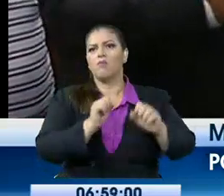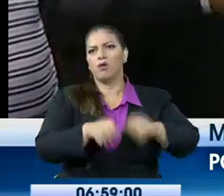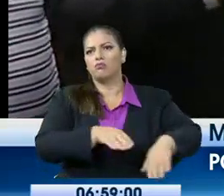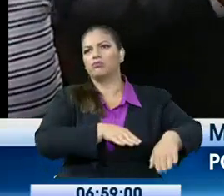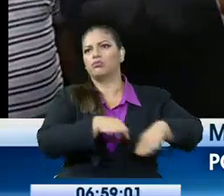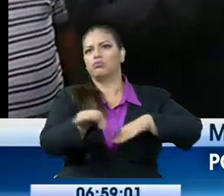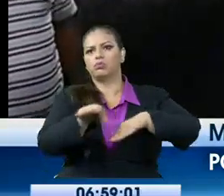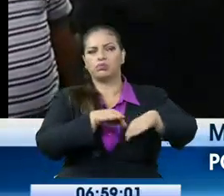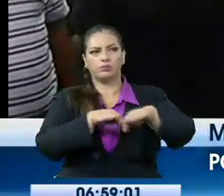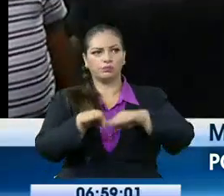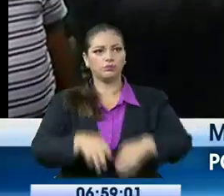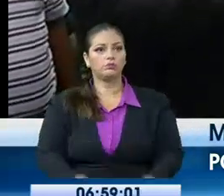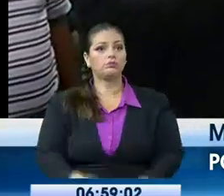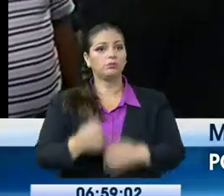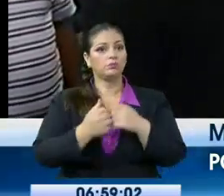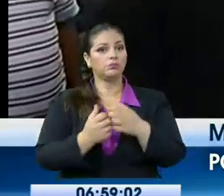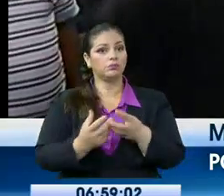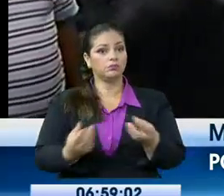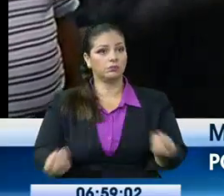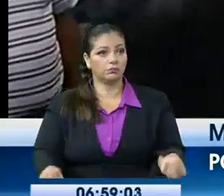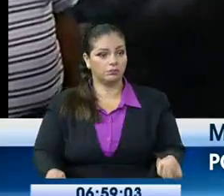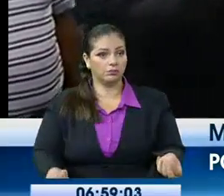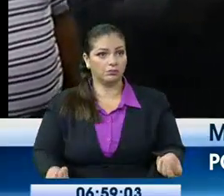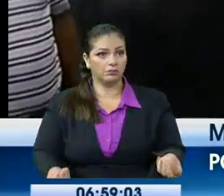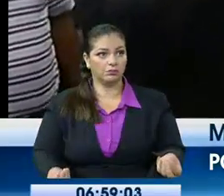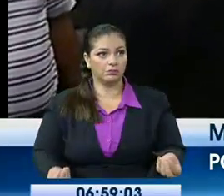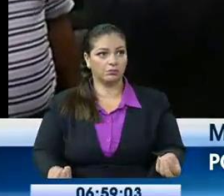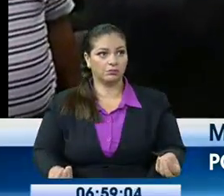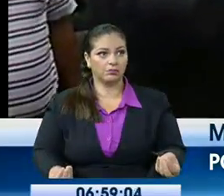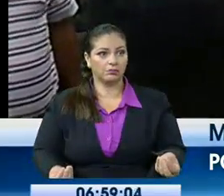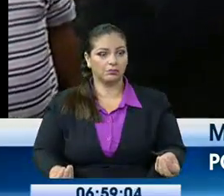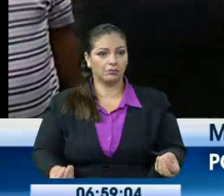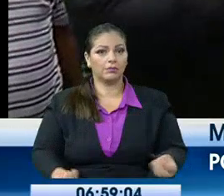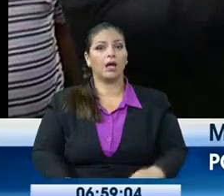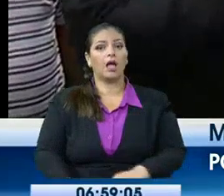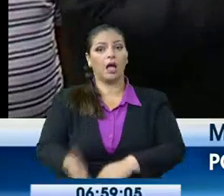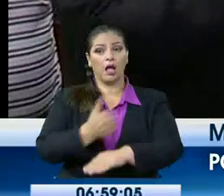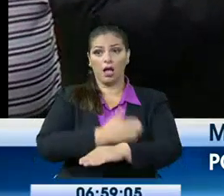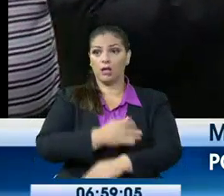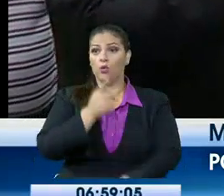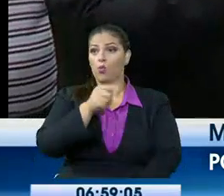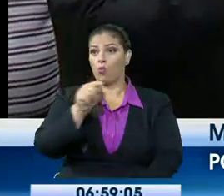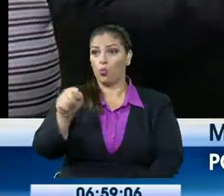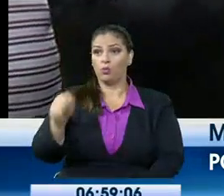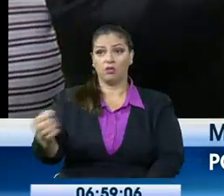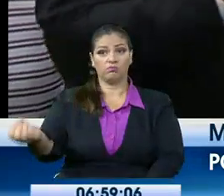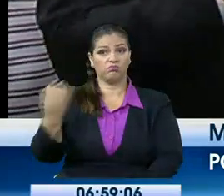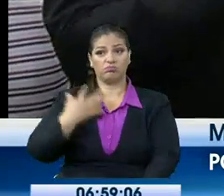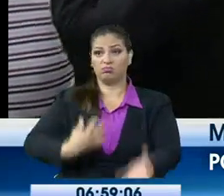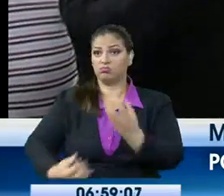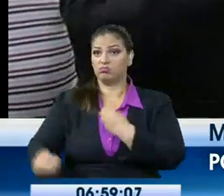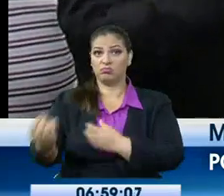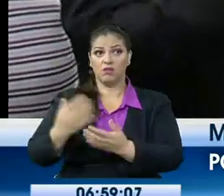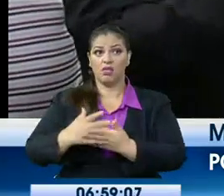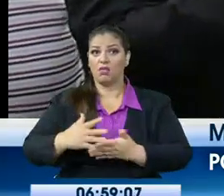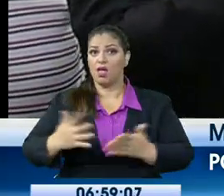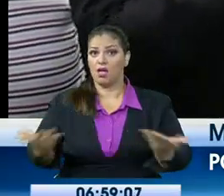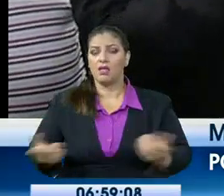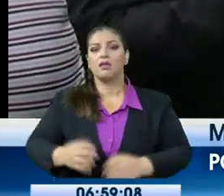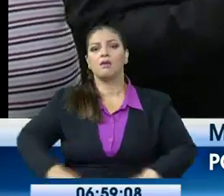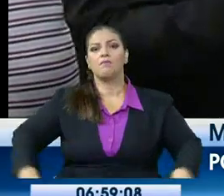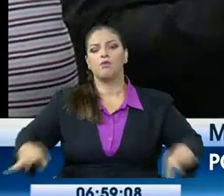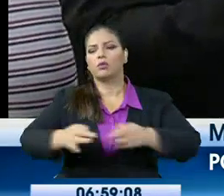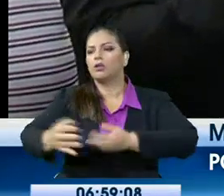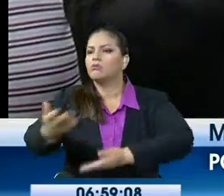parte y solución. Lo que sí necesitamos, esto de aquí no se hizo una socialización. Usted sabe, coronel Alama, que para hacer algo tenemos que